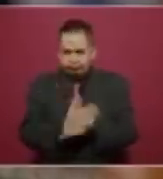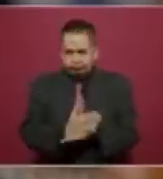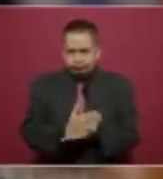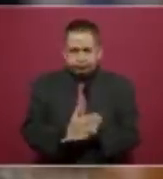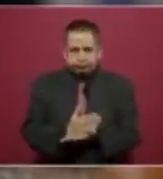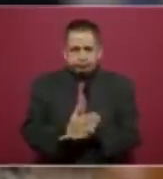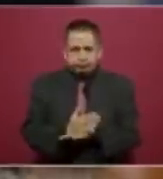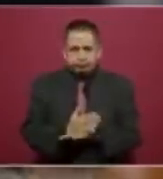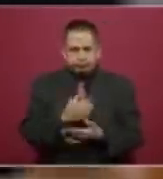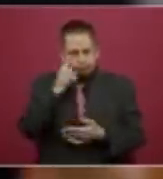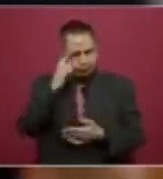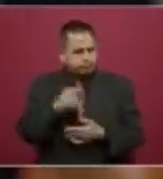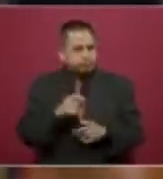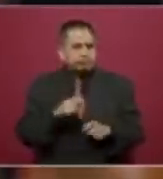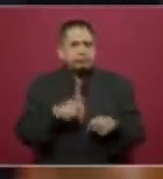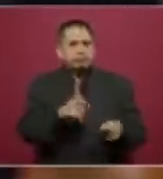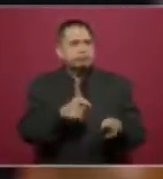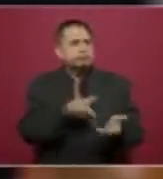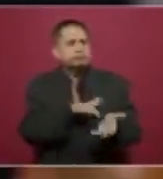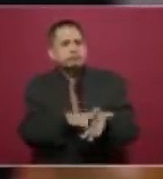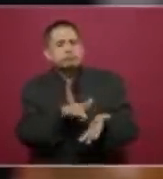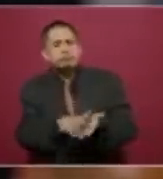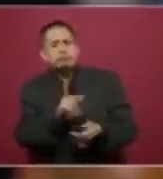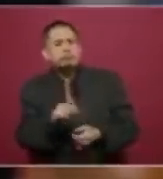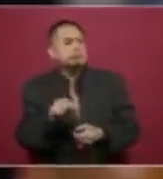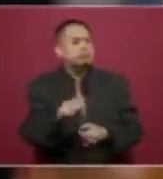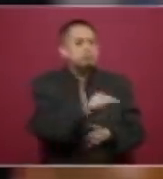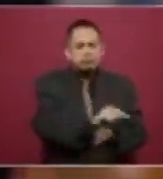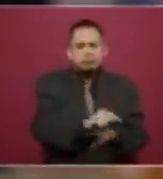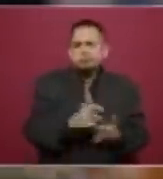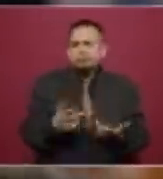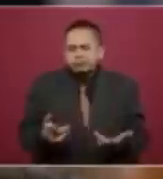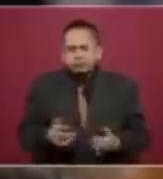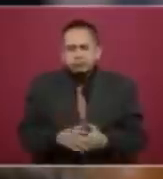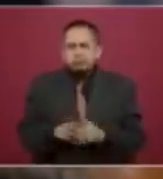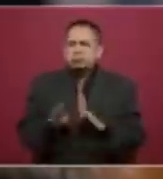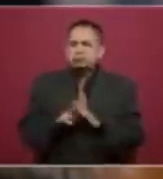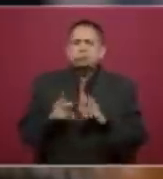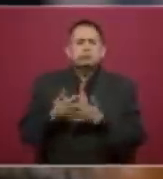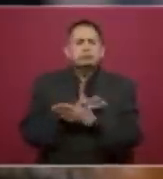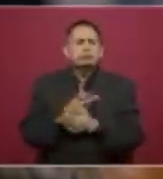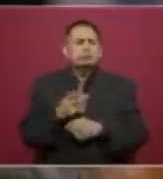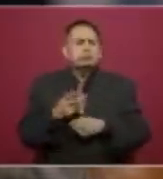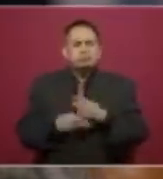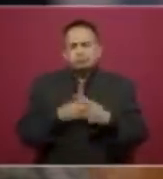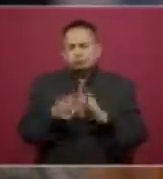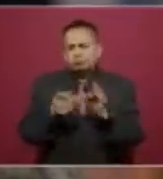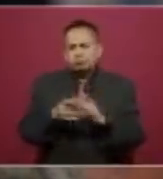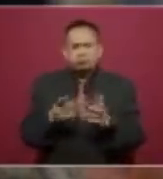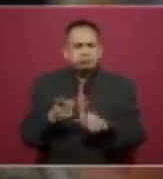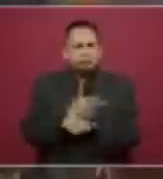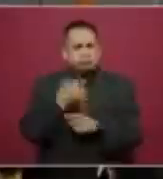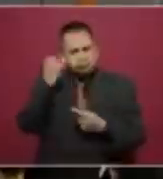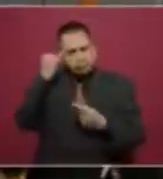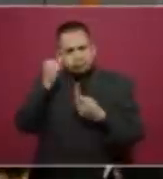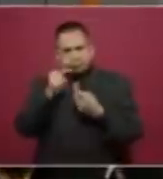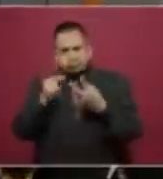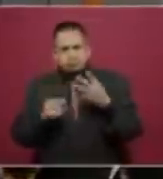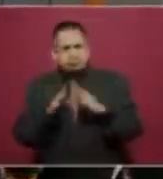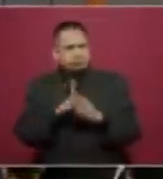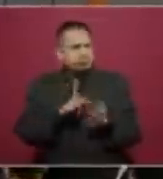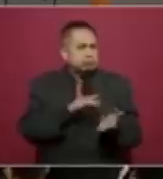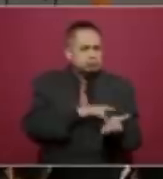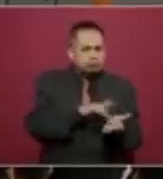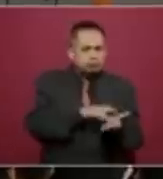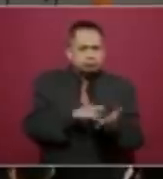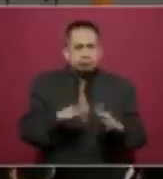programa de apoyo a los municipios huachicoleros, y si nos podría detallar cómo va este programa. ¿Qué criterios utilizó usted para poder definir